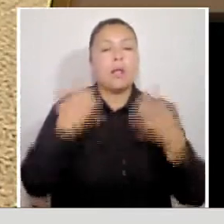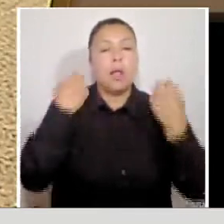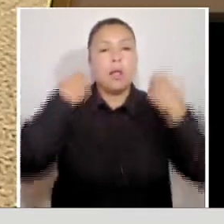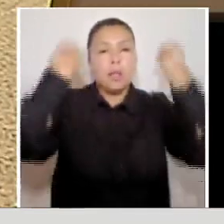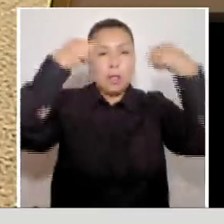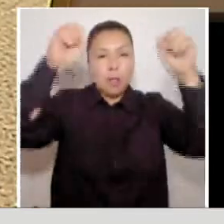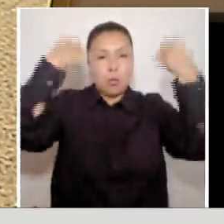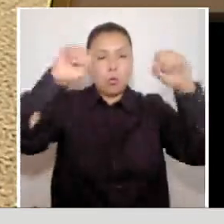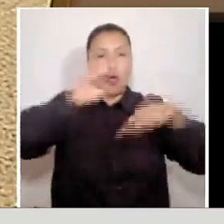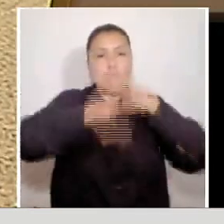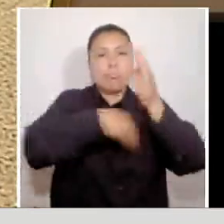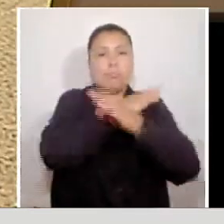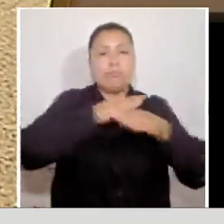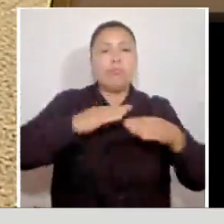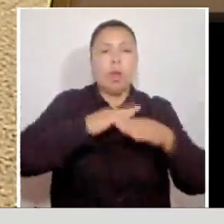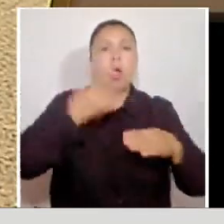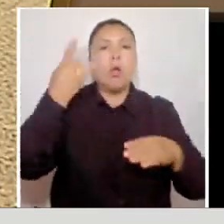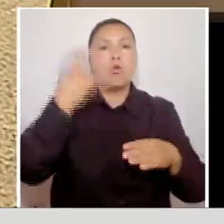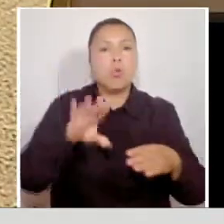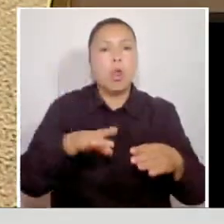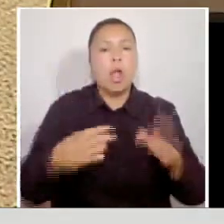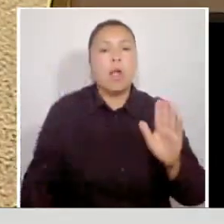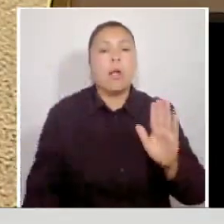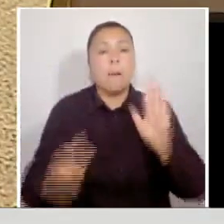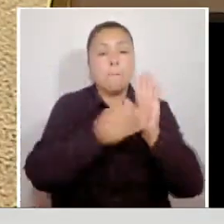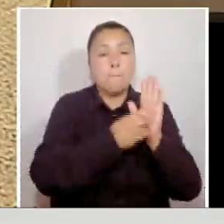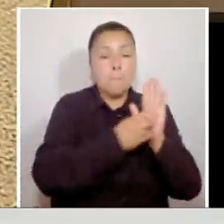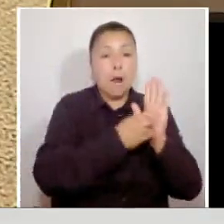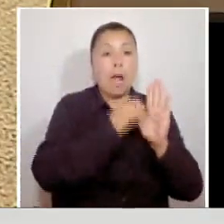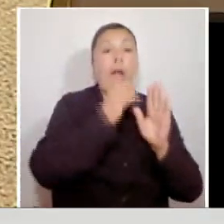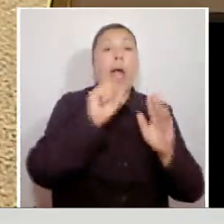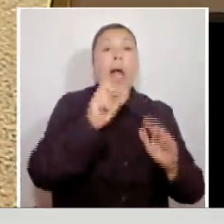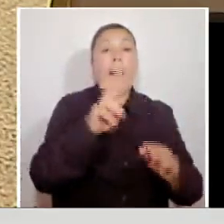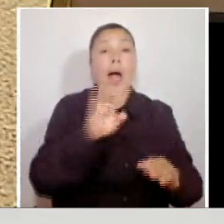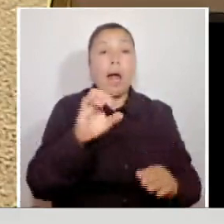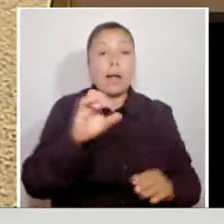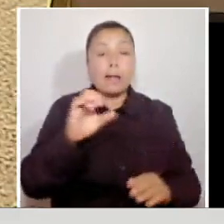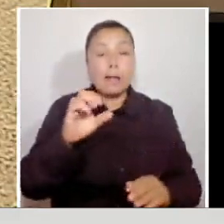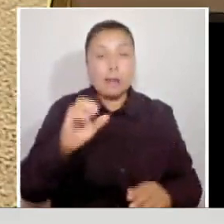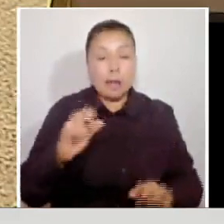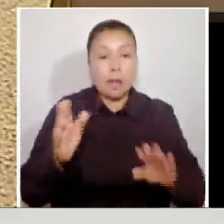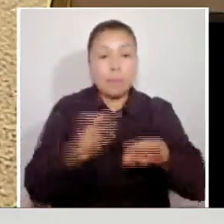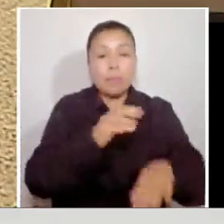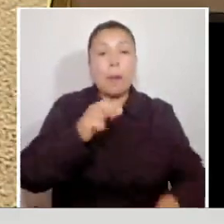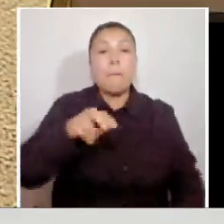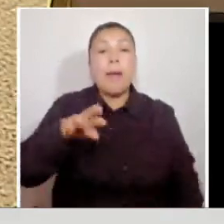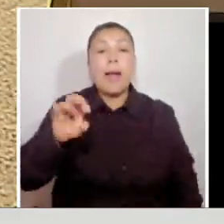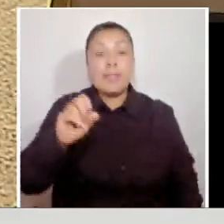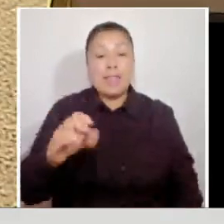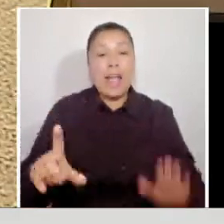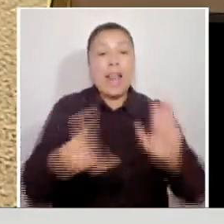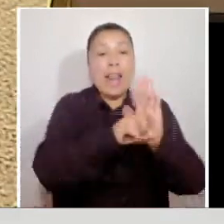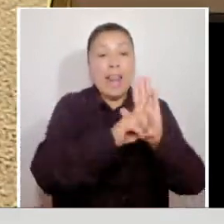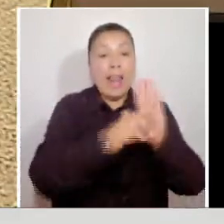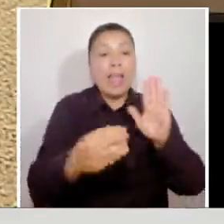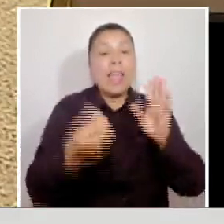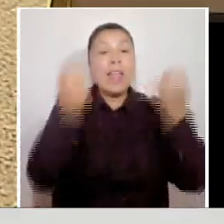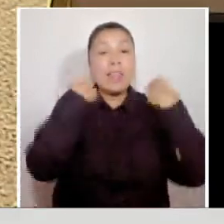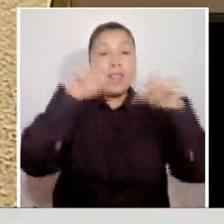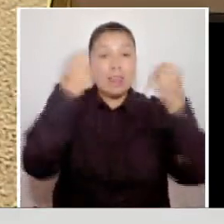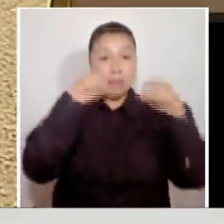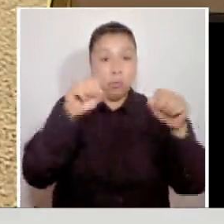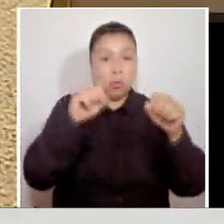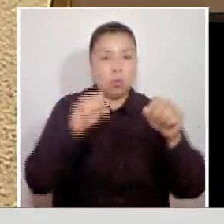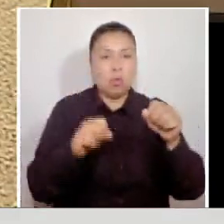marciales sino que es incorporar esta arte Marcial dentro de la ley del deporte para traer justicia a quienes lo